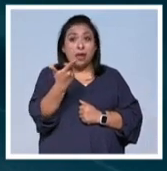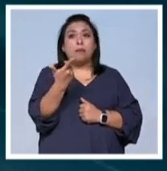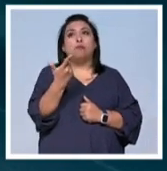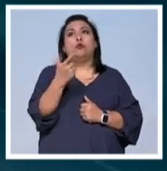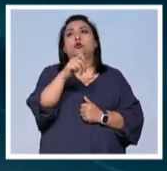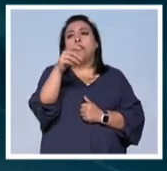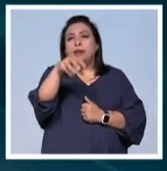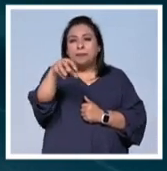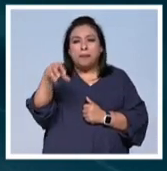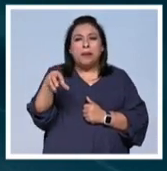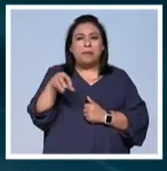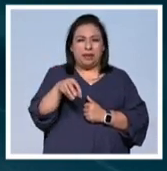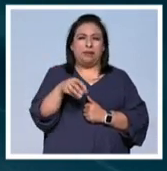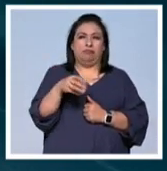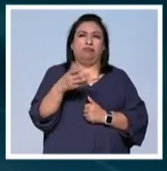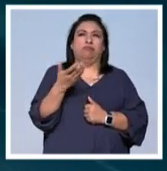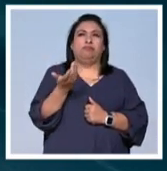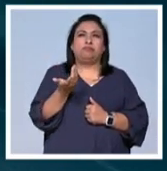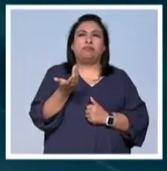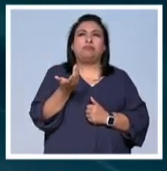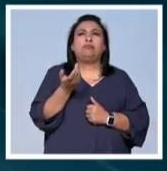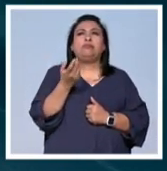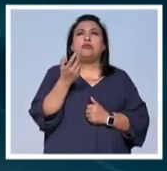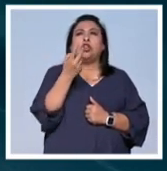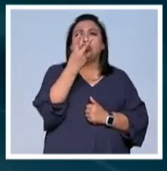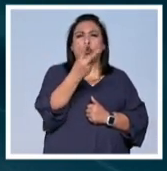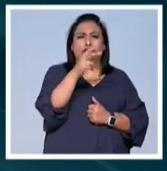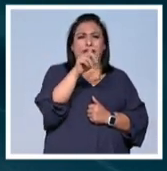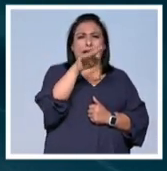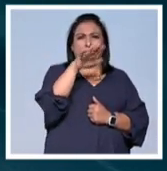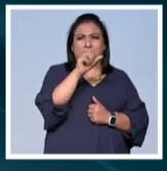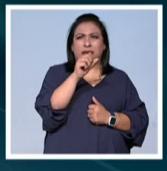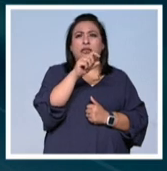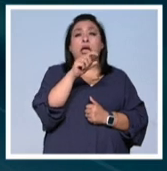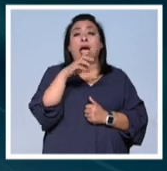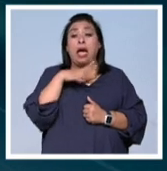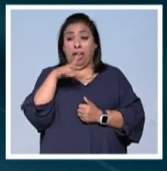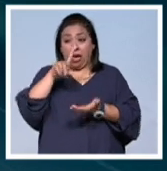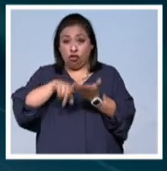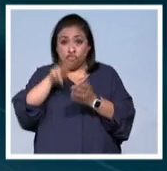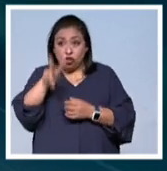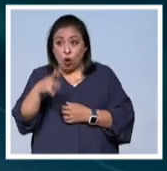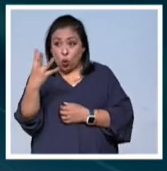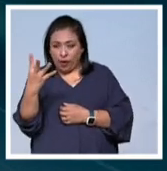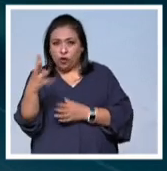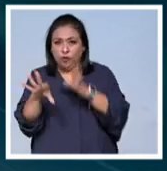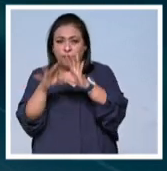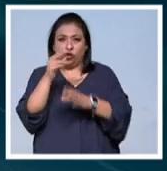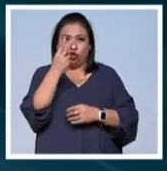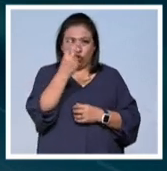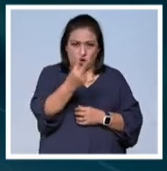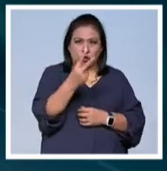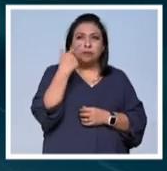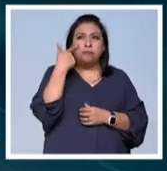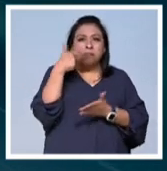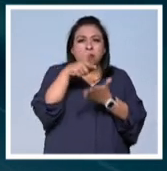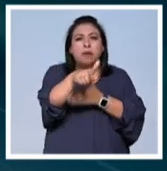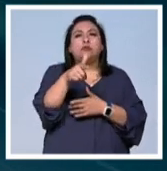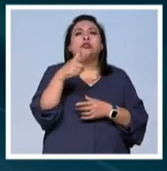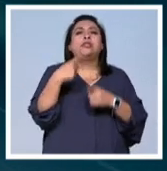a las piezas insignia que vienen siendo dos almenas de cuatro que se encontraron en el Palacio de quetzalpapalo por Jorge